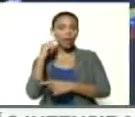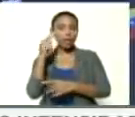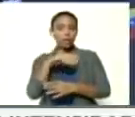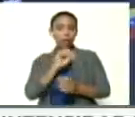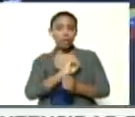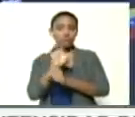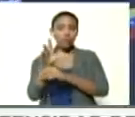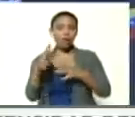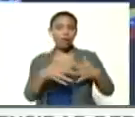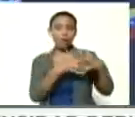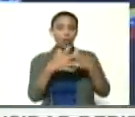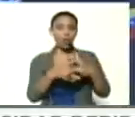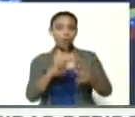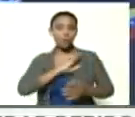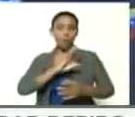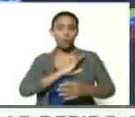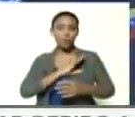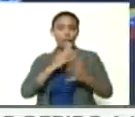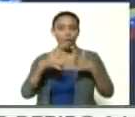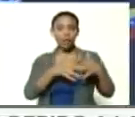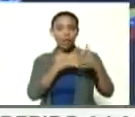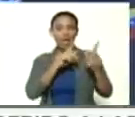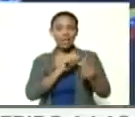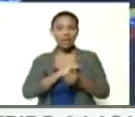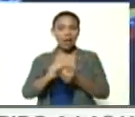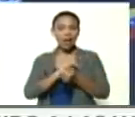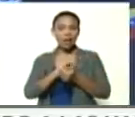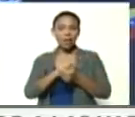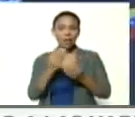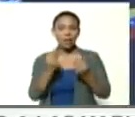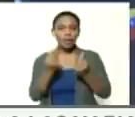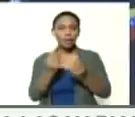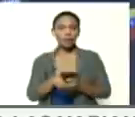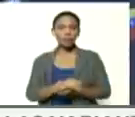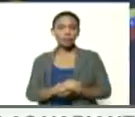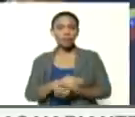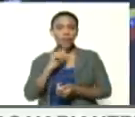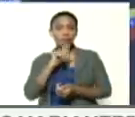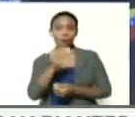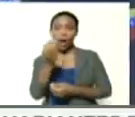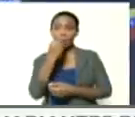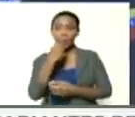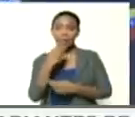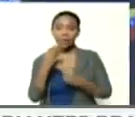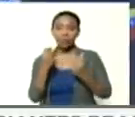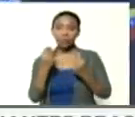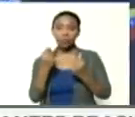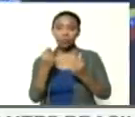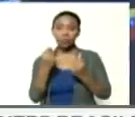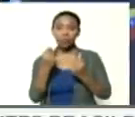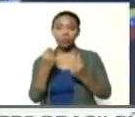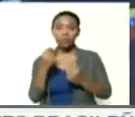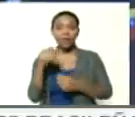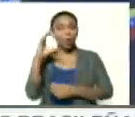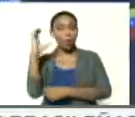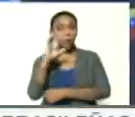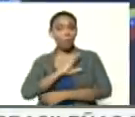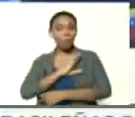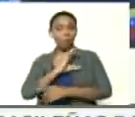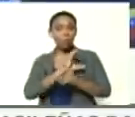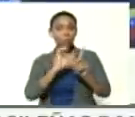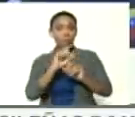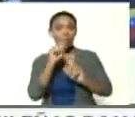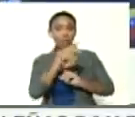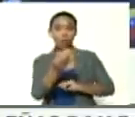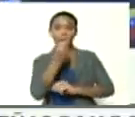importan como bienes estadounidenses, pero eso es lavado de dinero. Y eso alimenta la economía colombiana. Y eso alimenta la